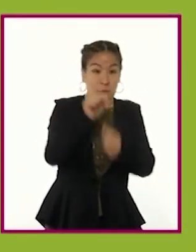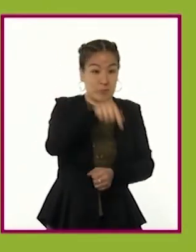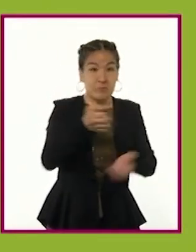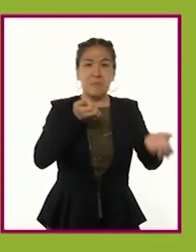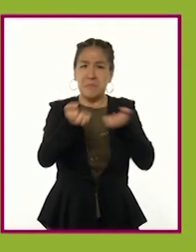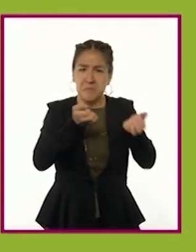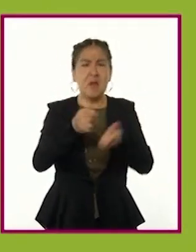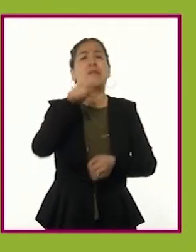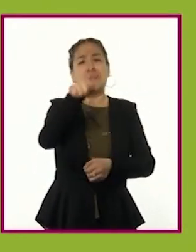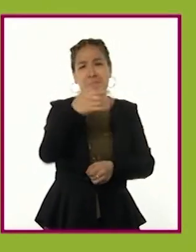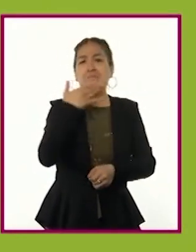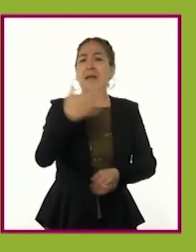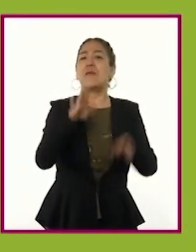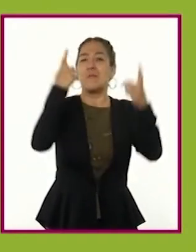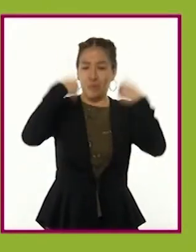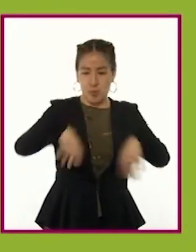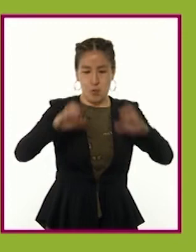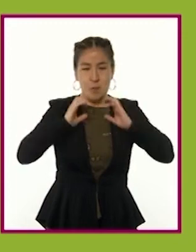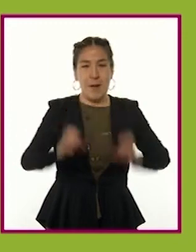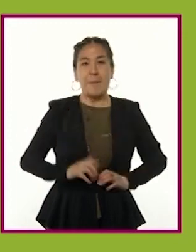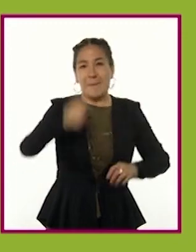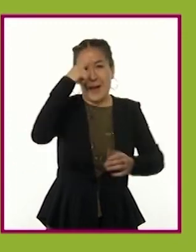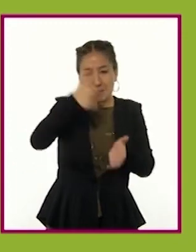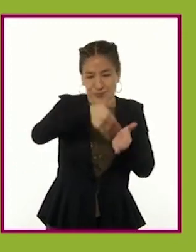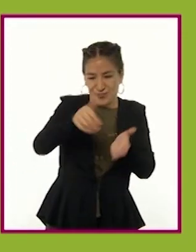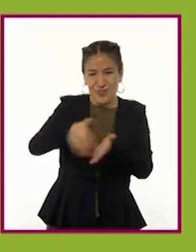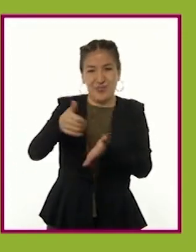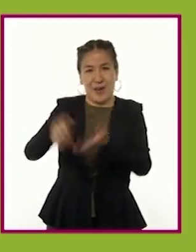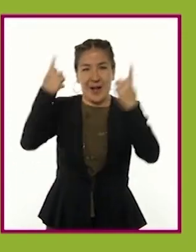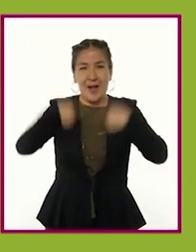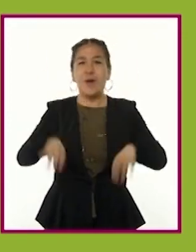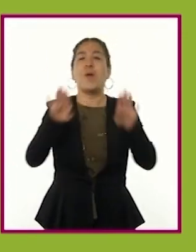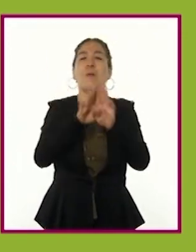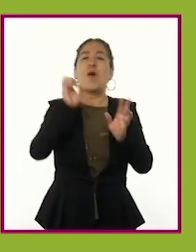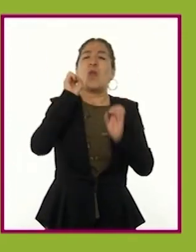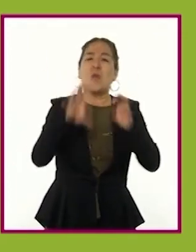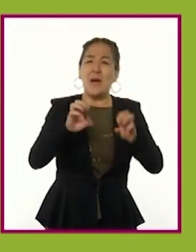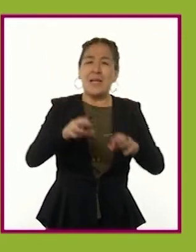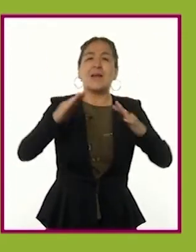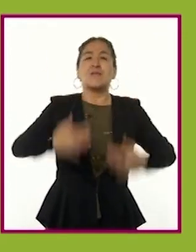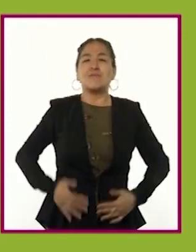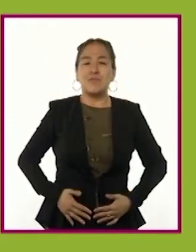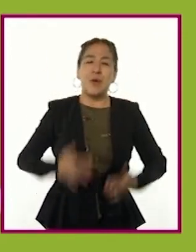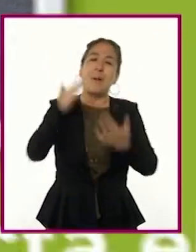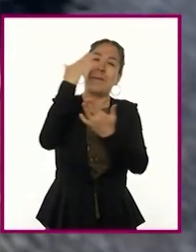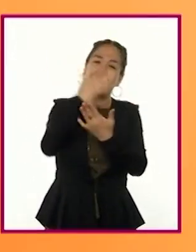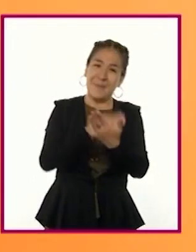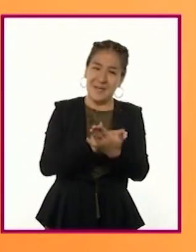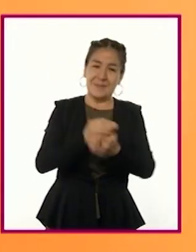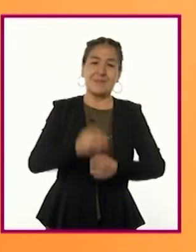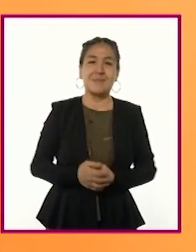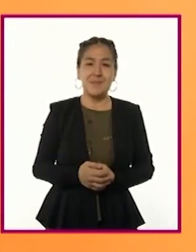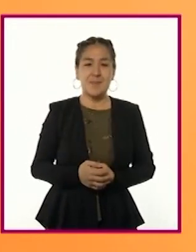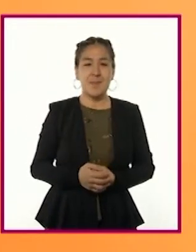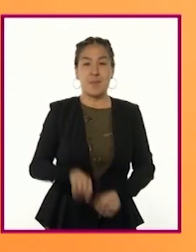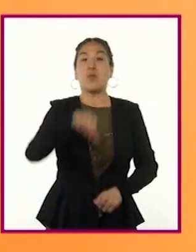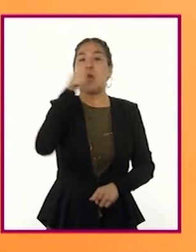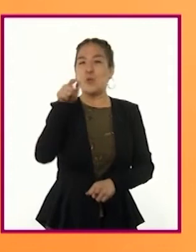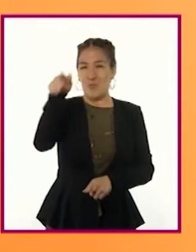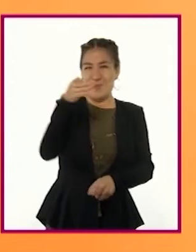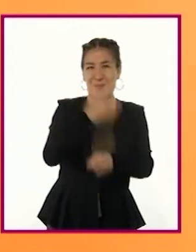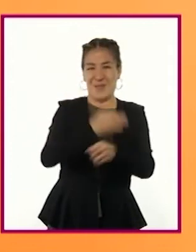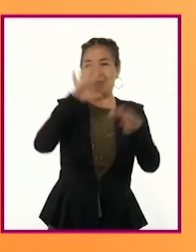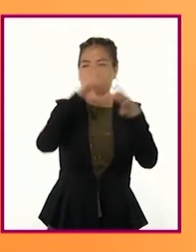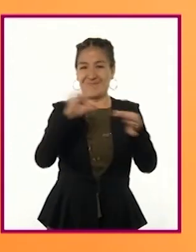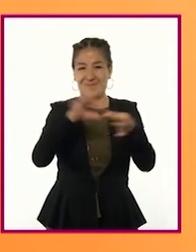libera endorfinas que actúan como analgésico natural, disminuyendo el dolor. Otro aspecto que mencionaste